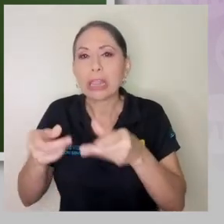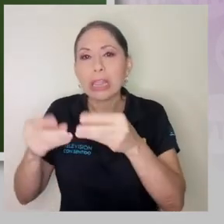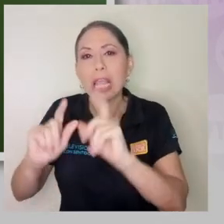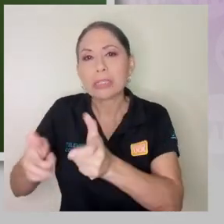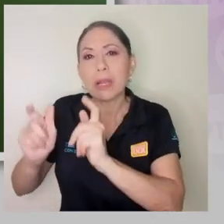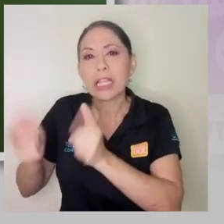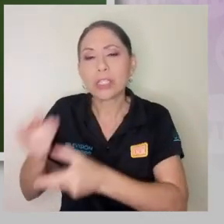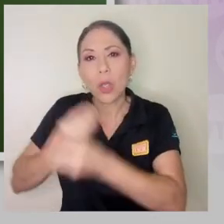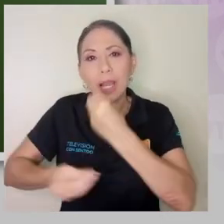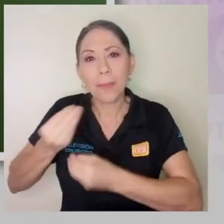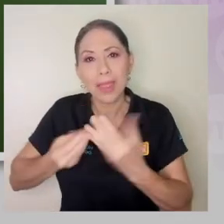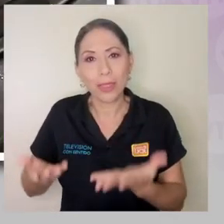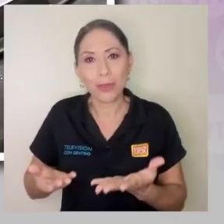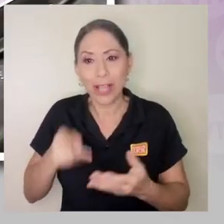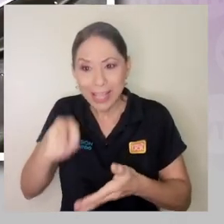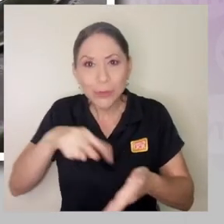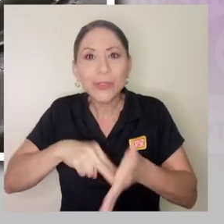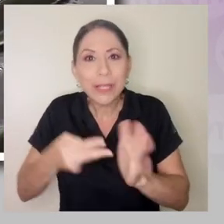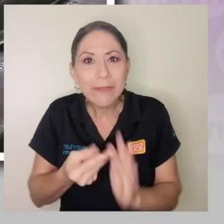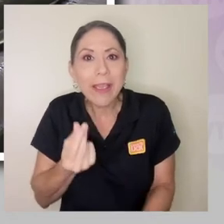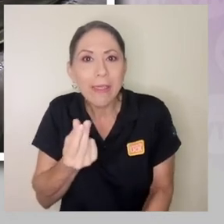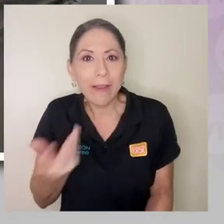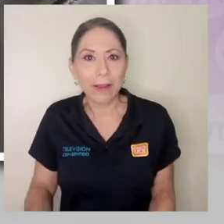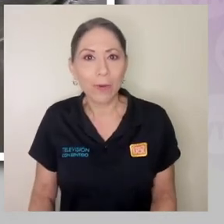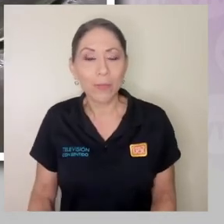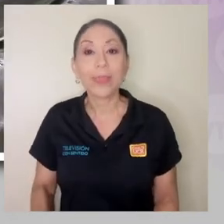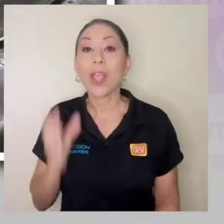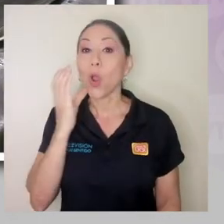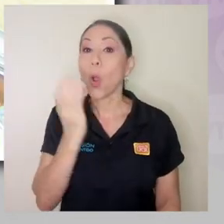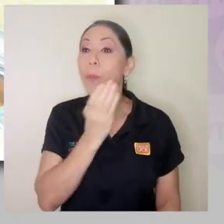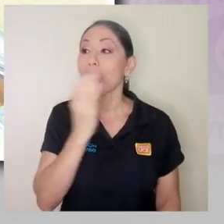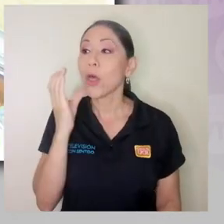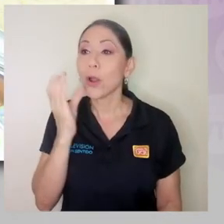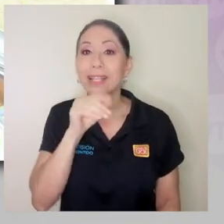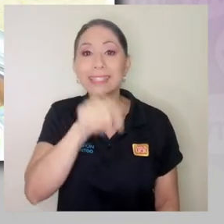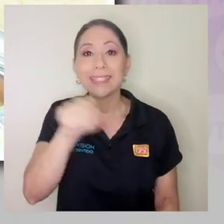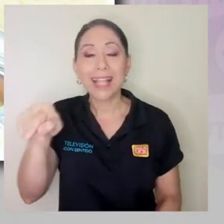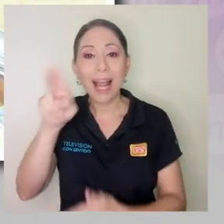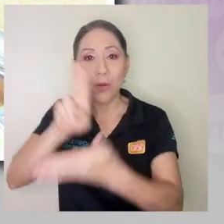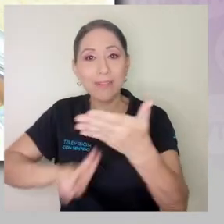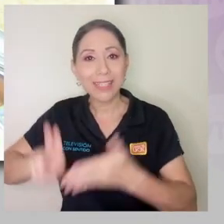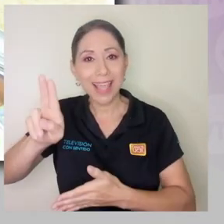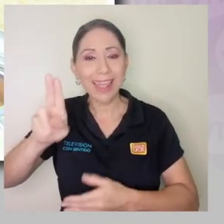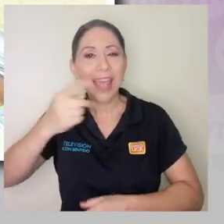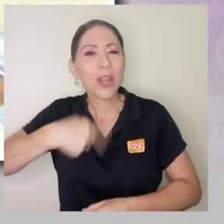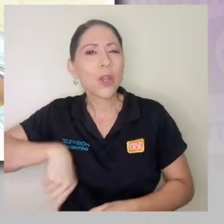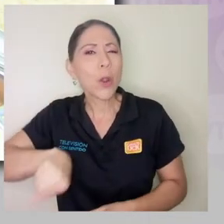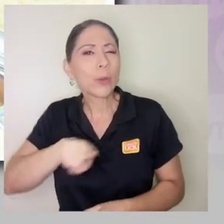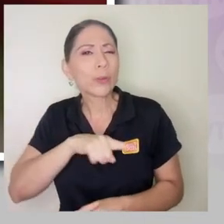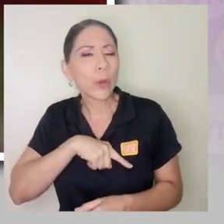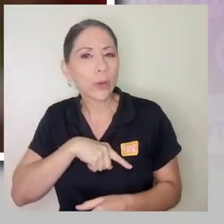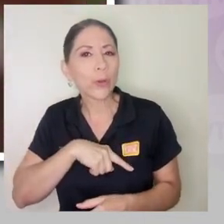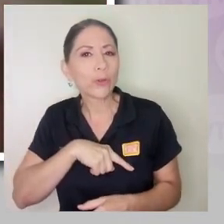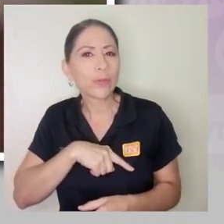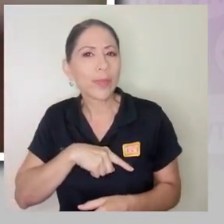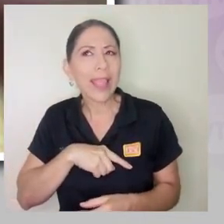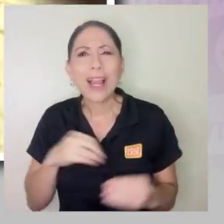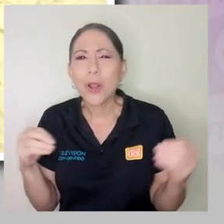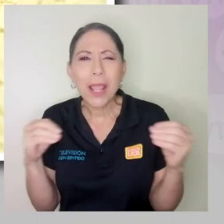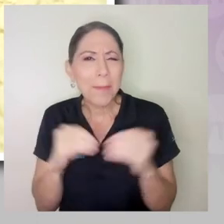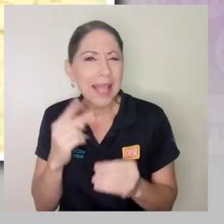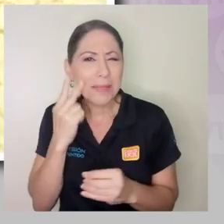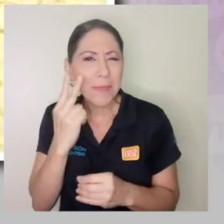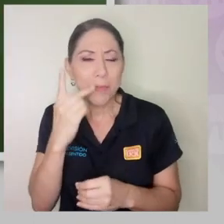ellos mismos están botando. Que en los comedores de la universidad, nosotros en el que más vimos, fue un